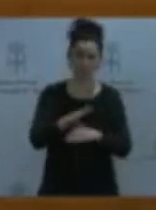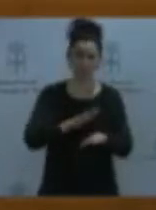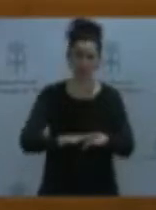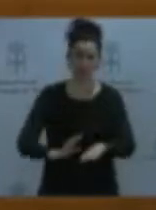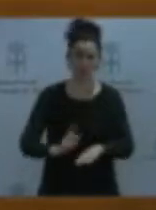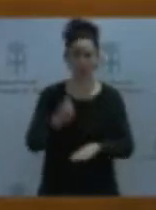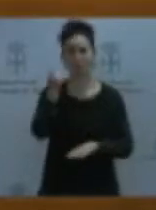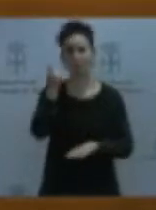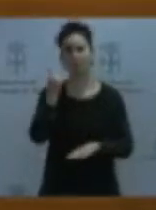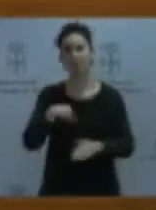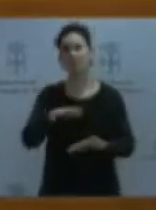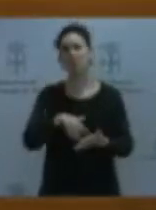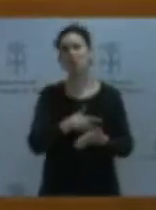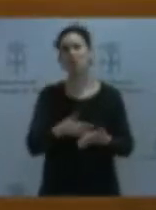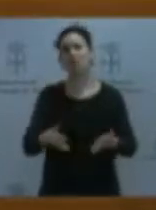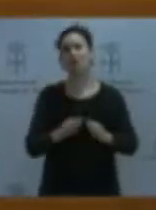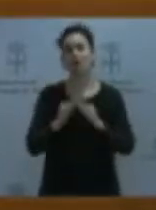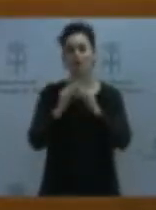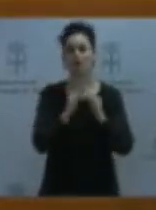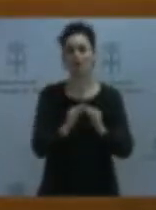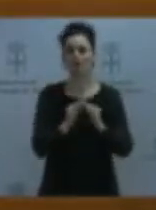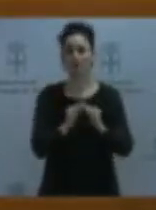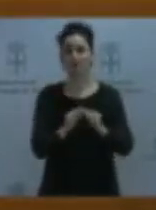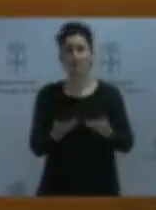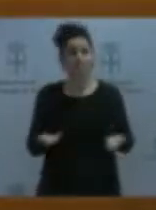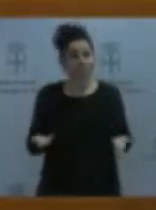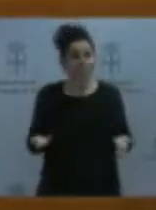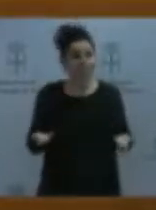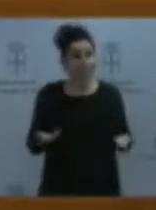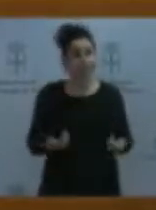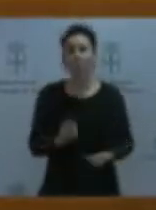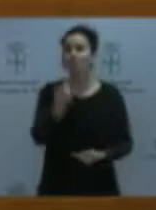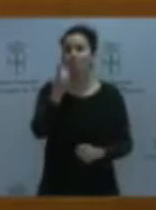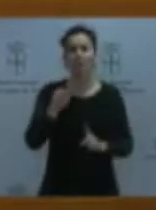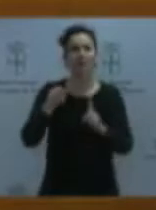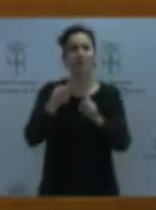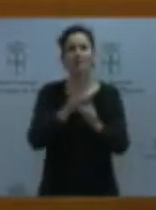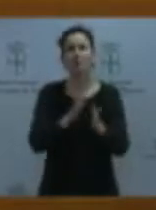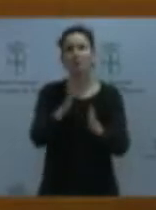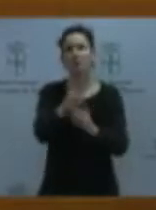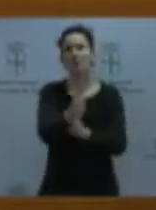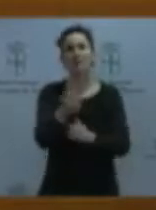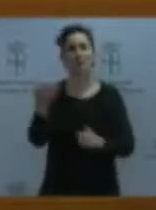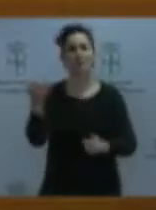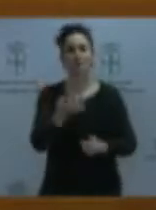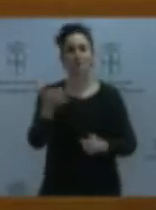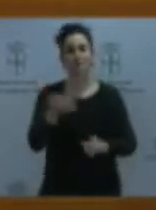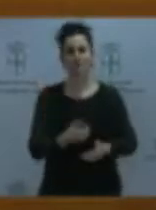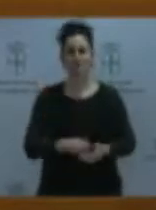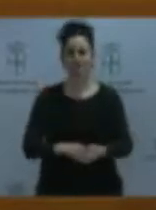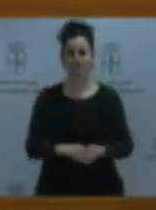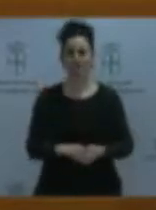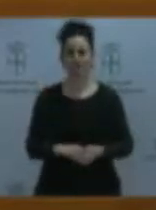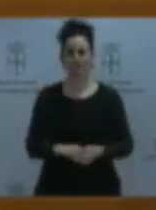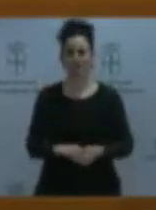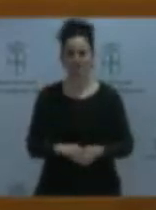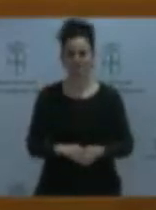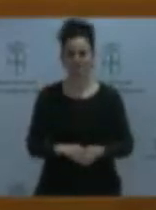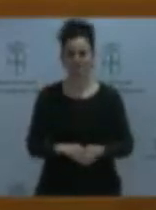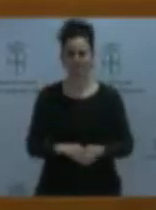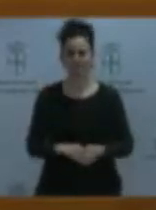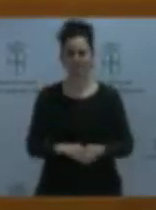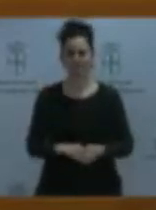horarios debe de ser uno de los objetivos prioritarios que debe tener el Gobierno. Quizá, si